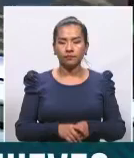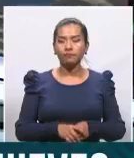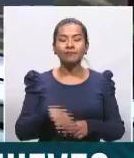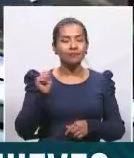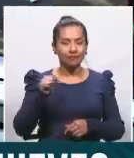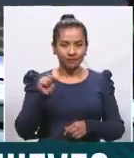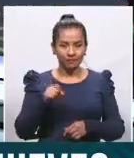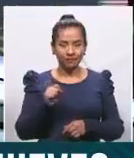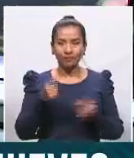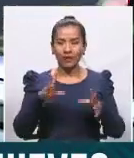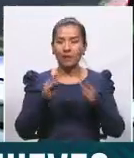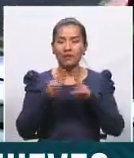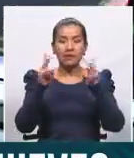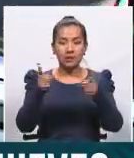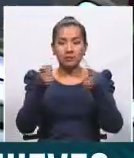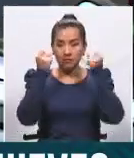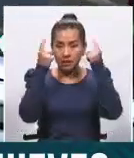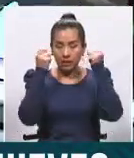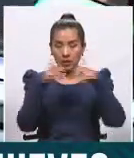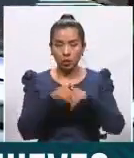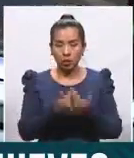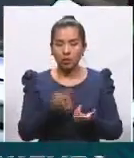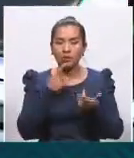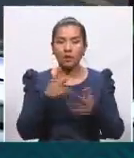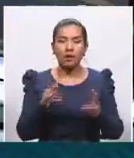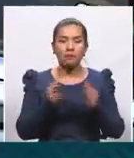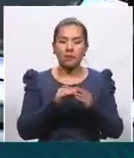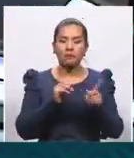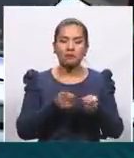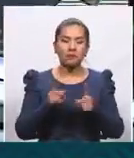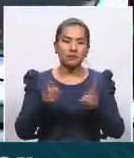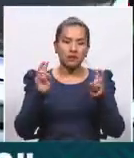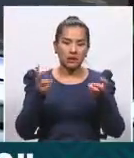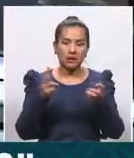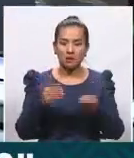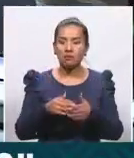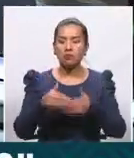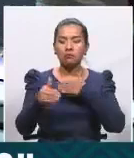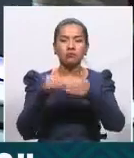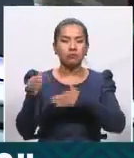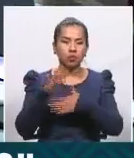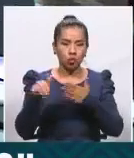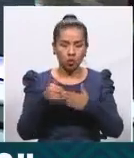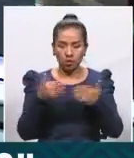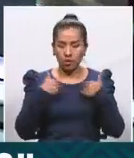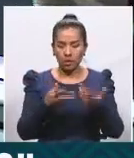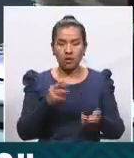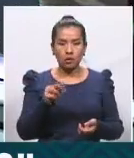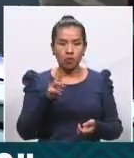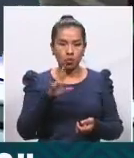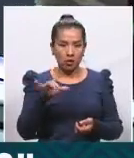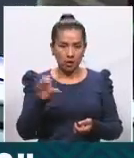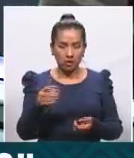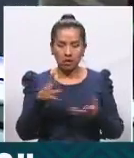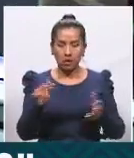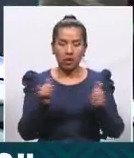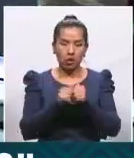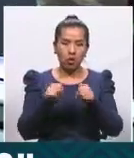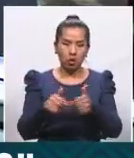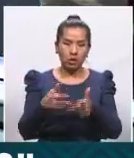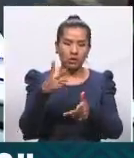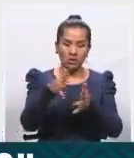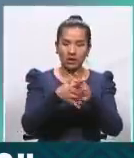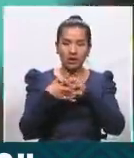Claro que sí. Según se tiene entendido, por el estatus migratorio que tiene Arturo Murillo acá en los Estados